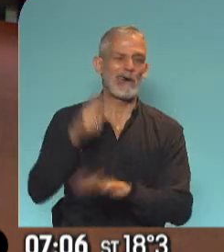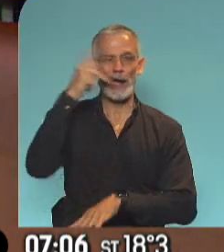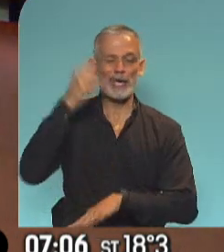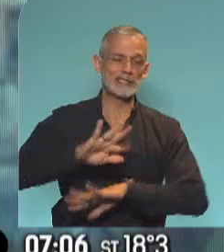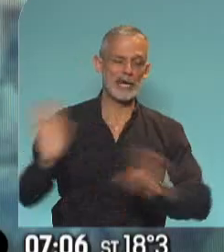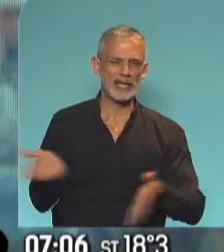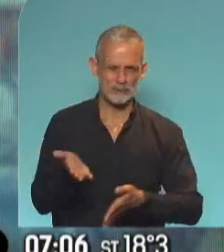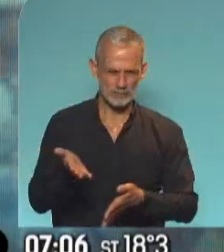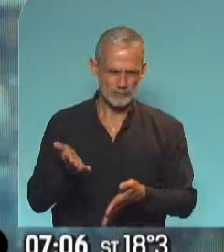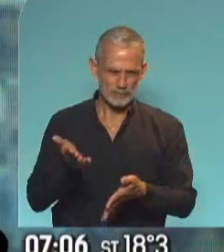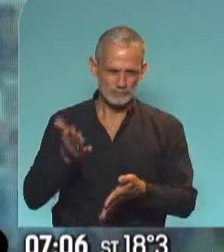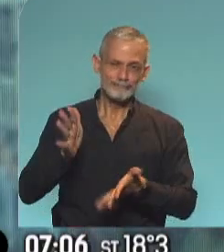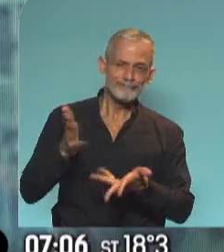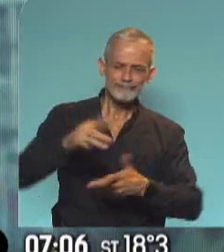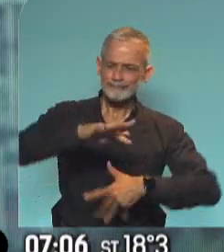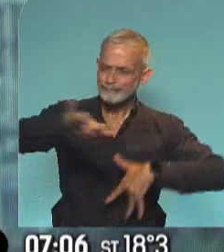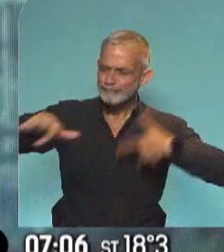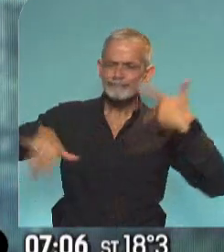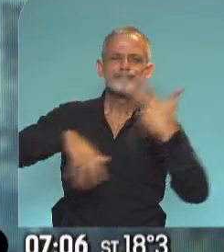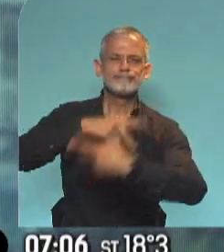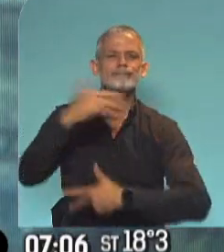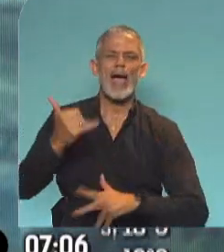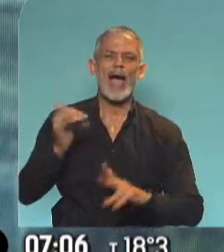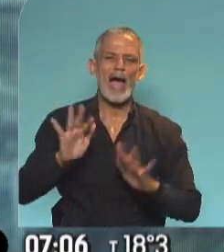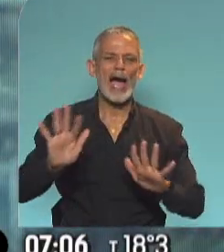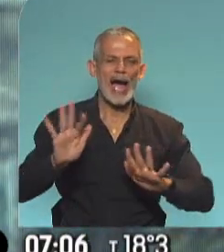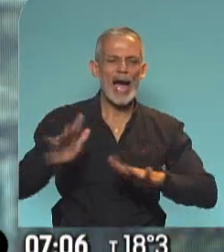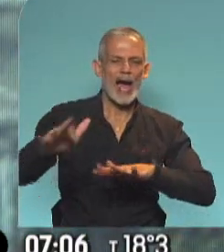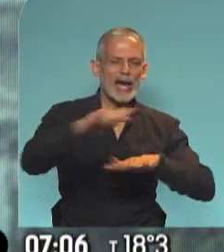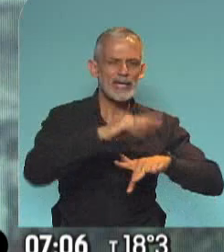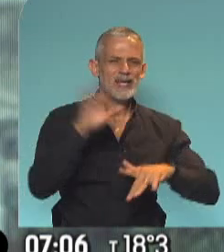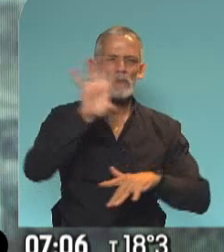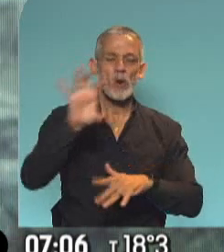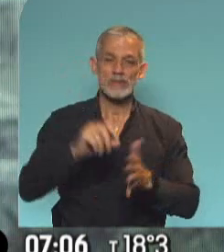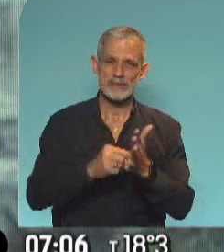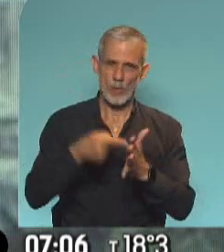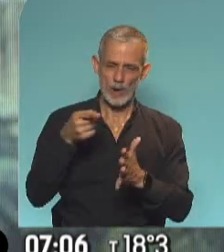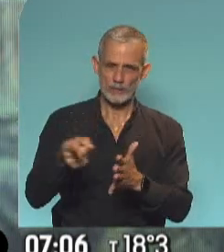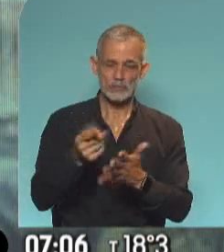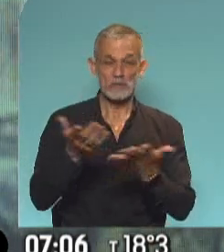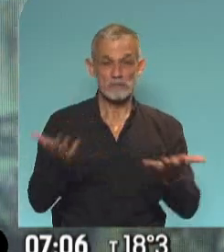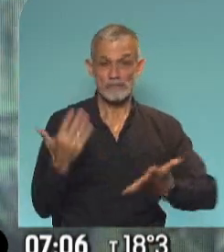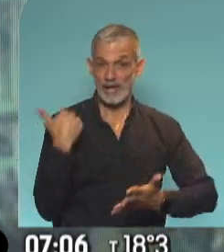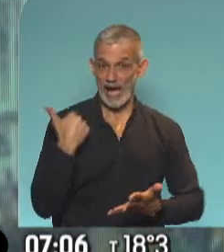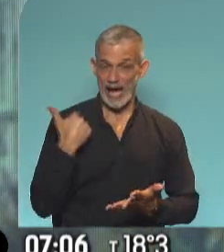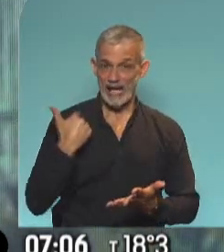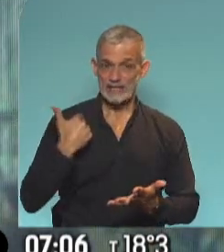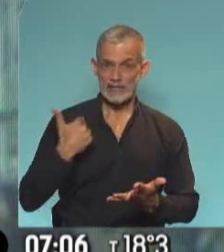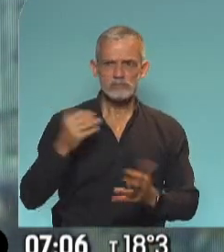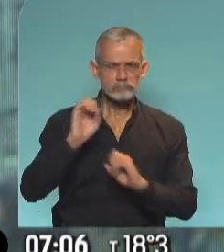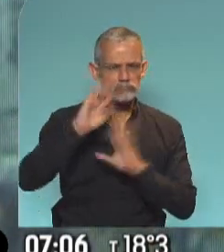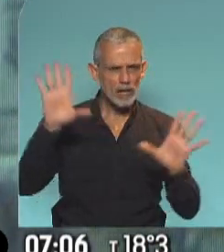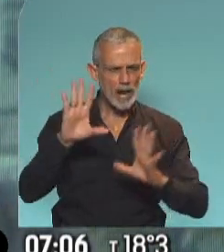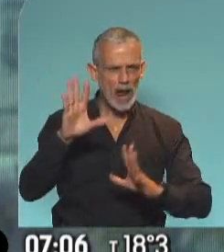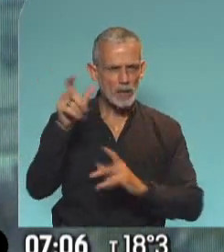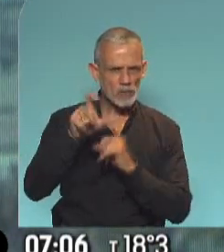kirchnerismo. Digo, hay algo de eso, se dice por lo bajo, en la provincia de Buenos Aires. Pero ayer fueron muy concretos los